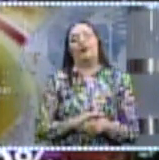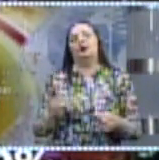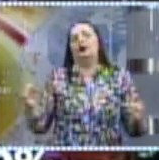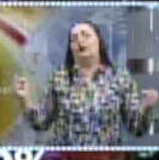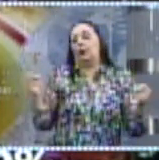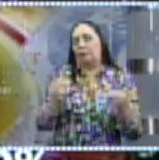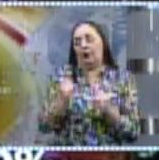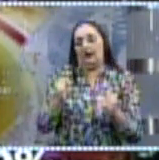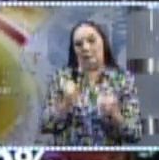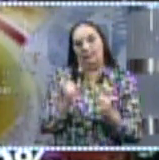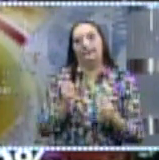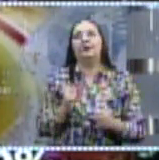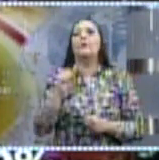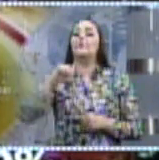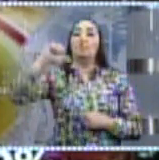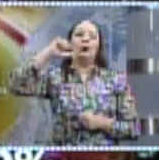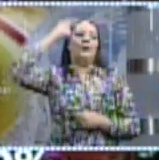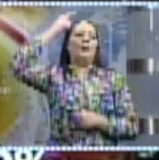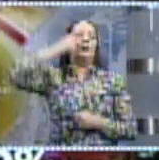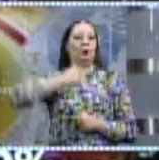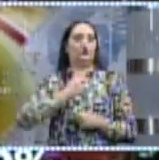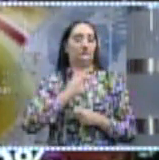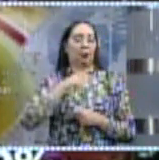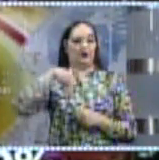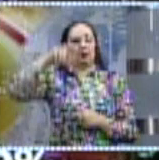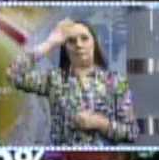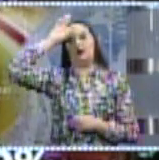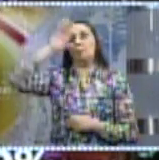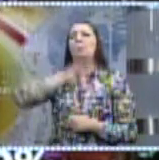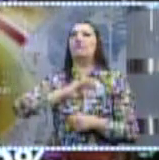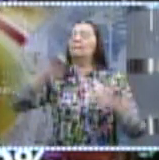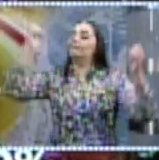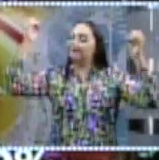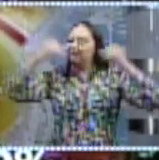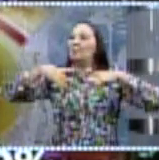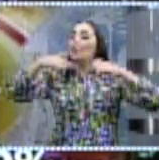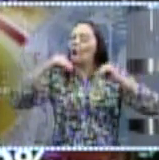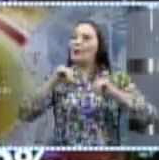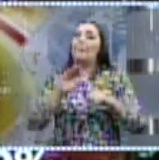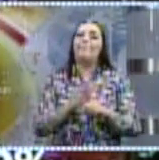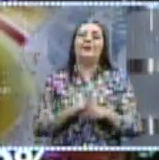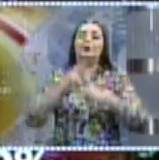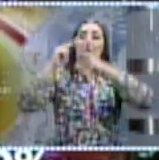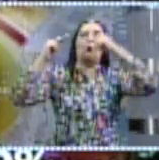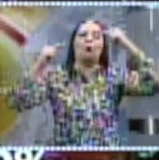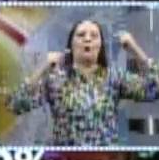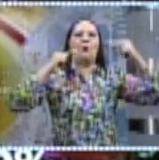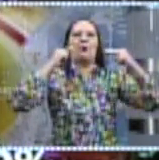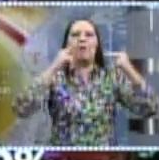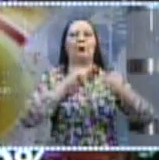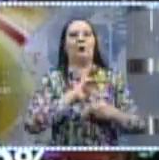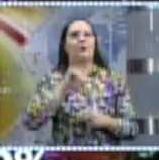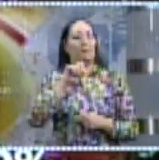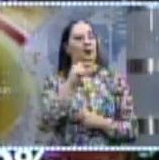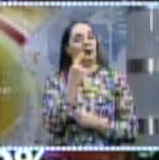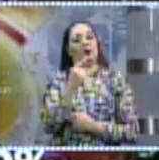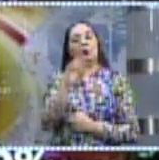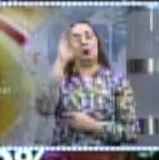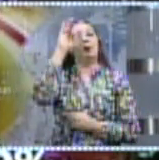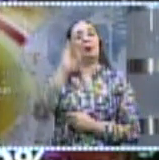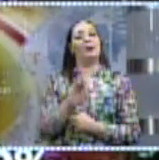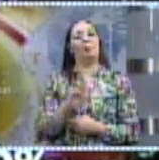época del año esta noche en monterrey atención lluvia ocasional posible mayormente nublado el cielo estimando 21 grados con